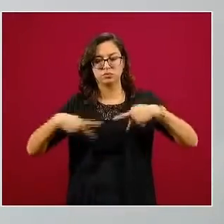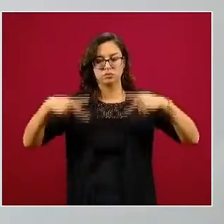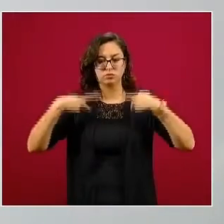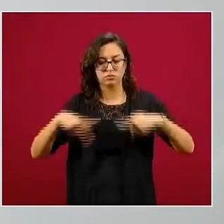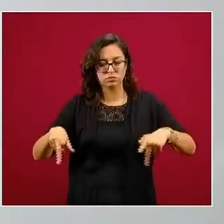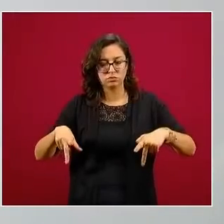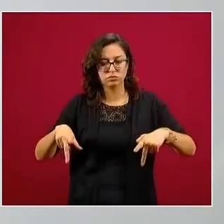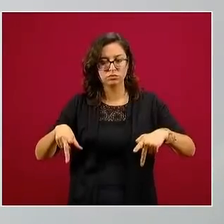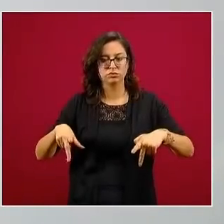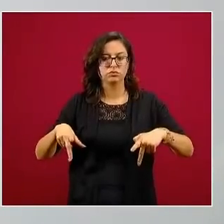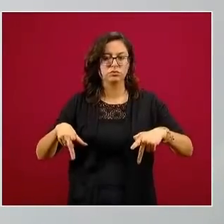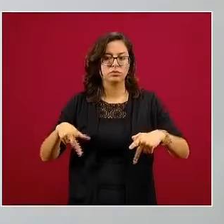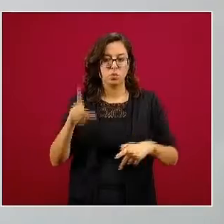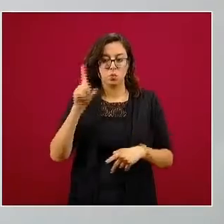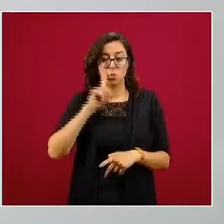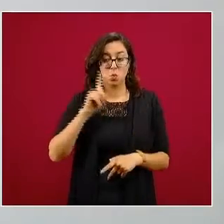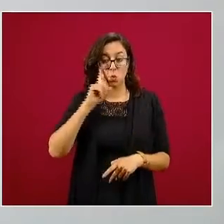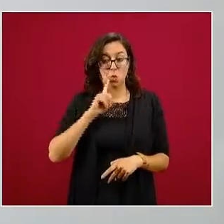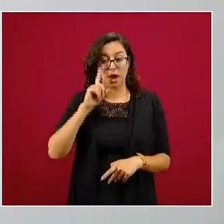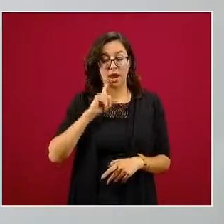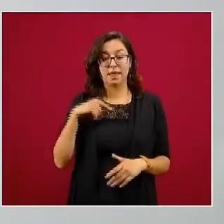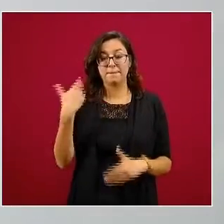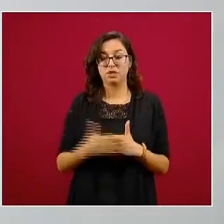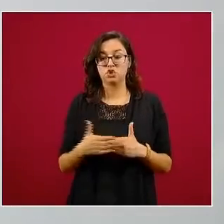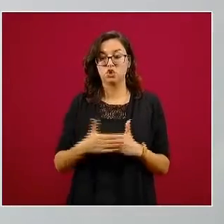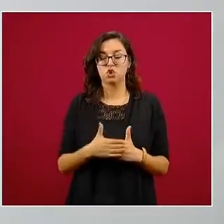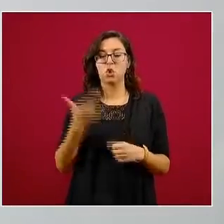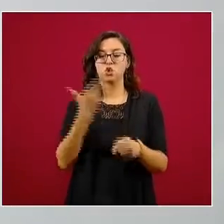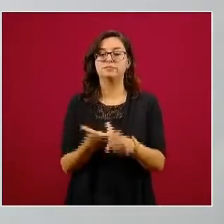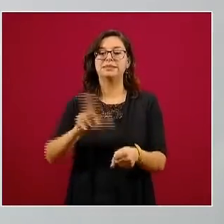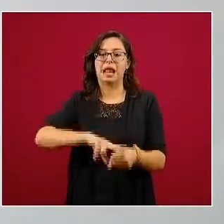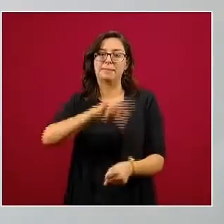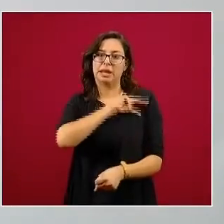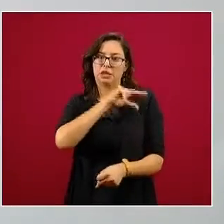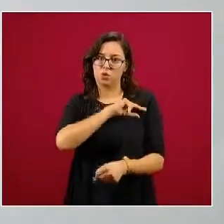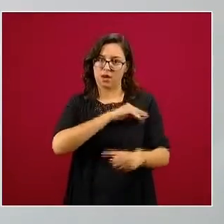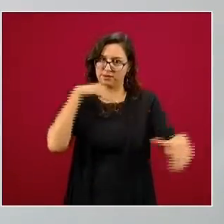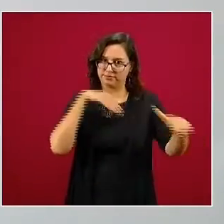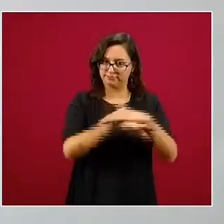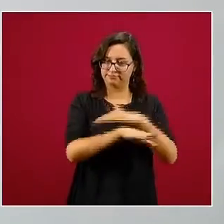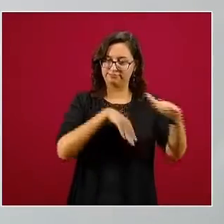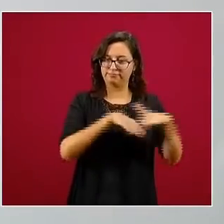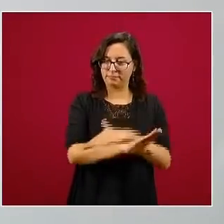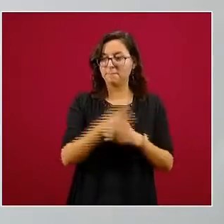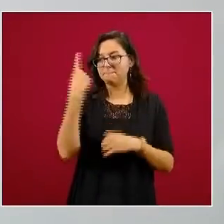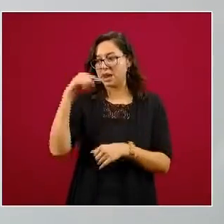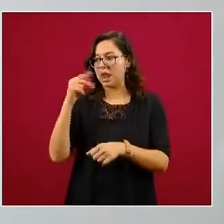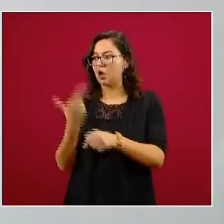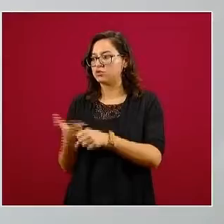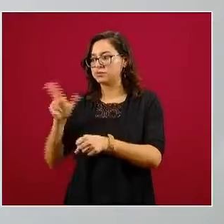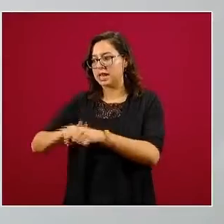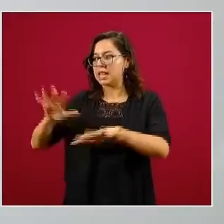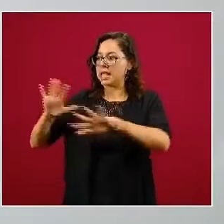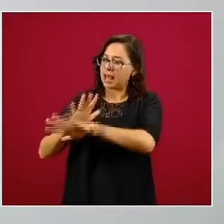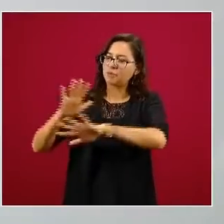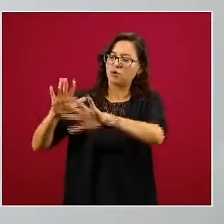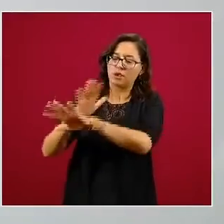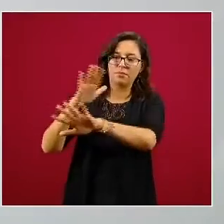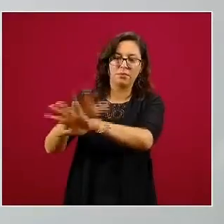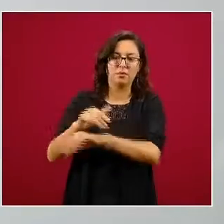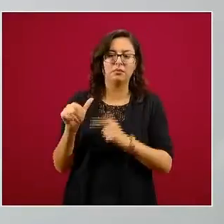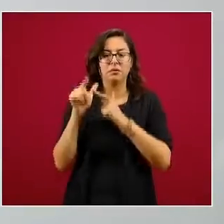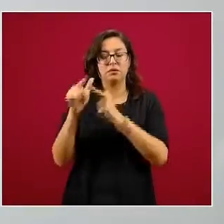carencia de ventiladores, se apoya y se consiguen ventiladores. Puebla no ha tenido carencia de ventiladores, de hecho tuvo un aprovisionamiento temprano, utilizó